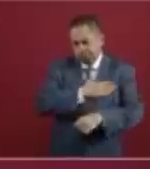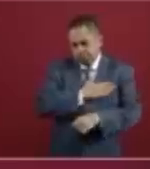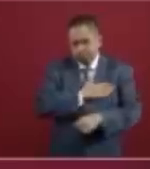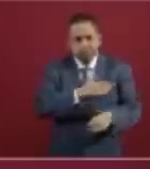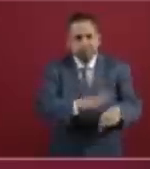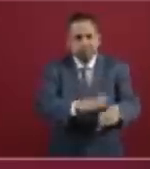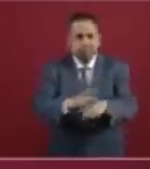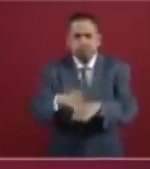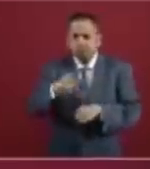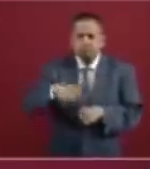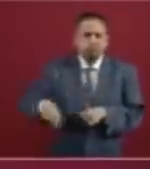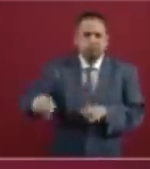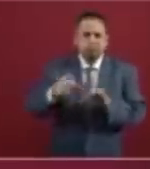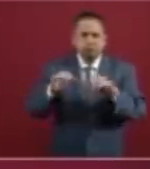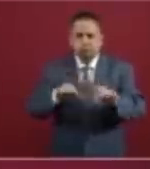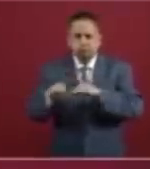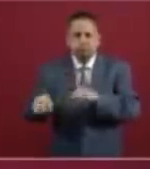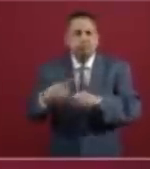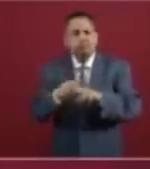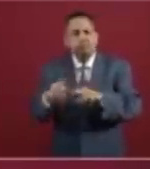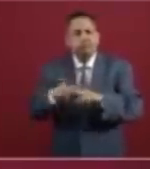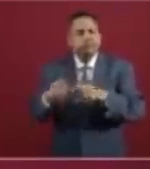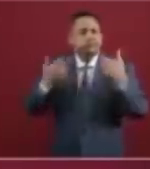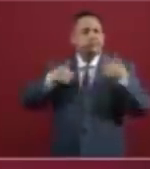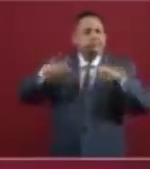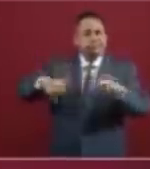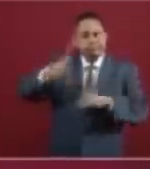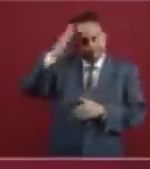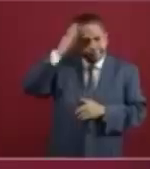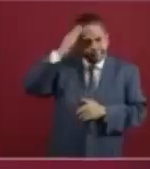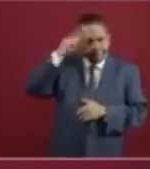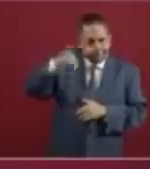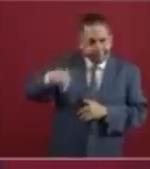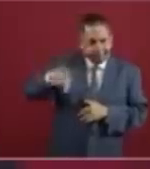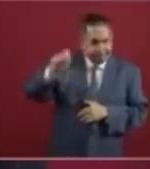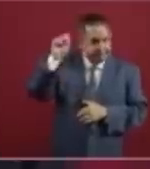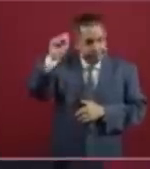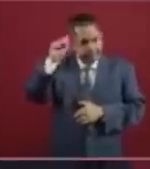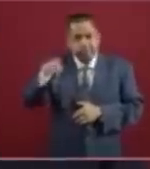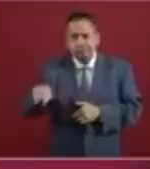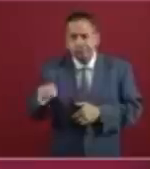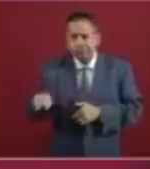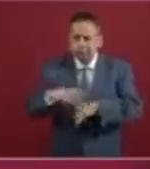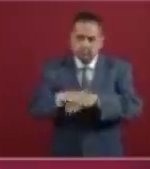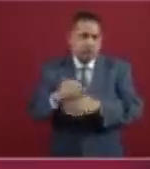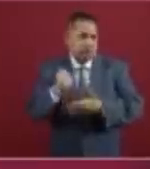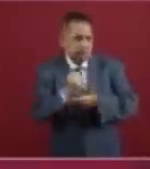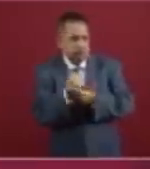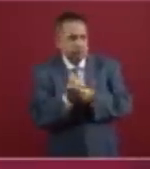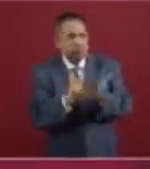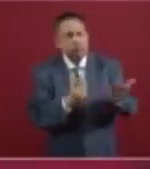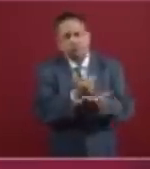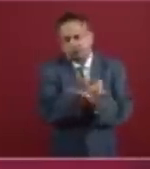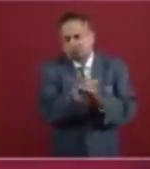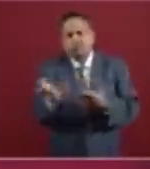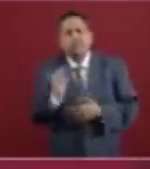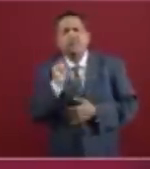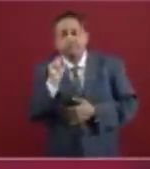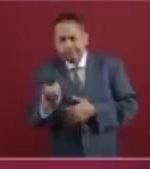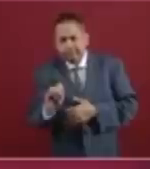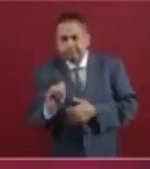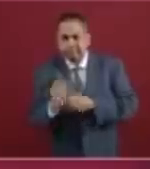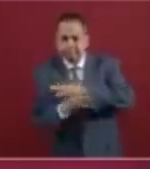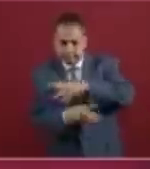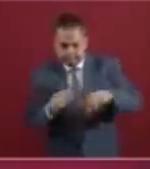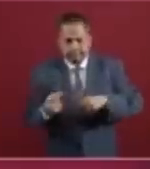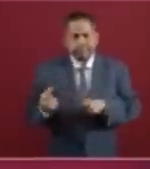los trabajadores, a sus representantes, que pues se exijan mejores salarios, pero que al mismo